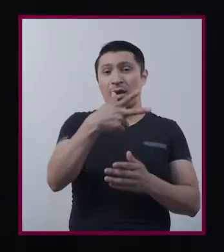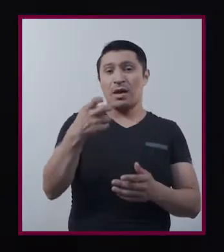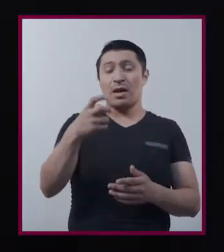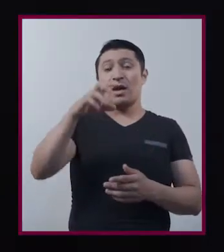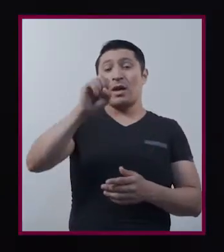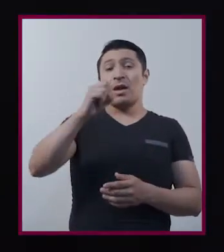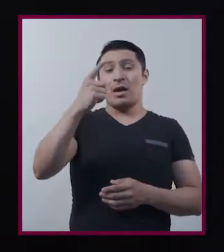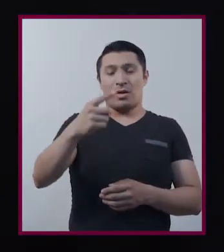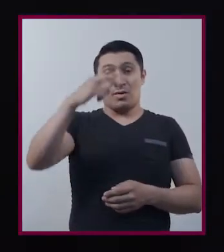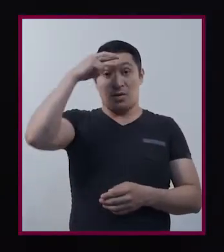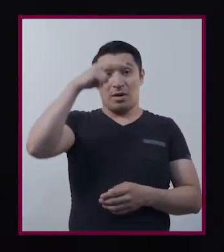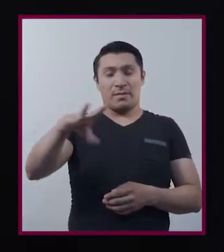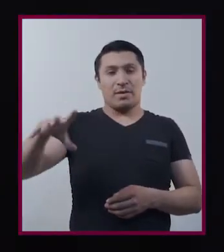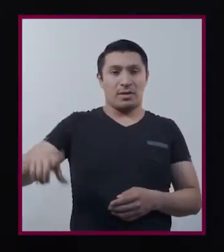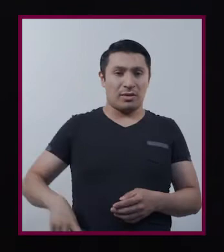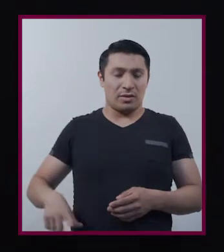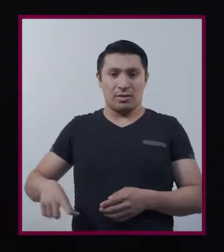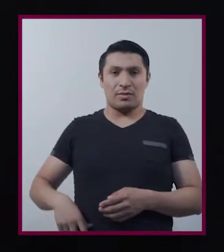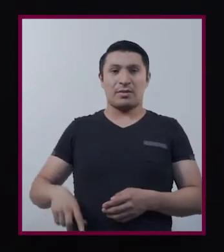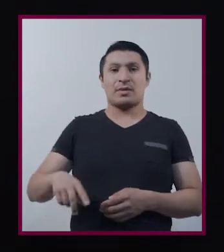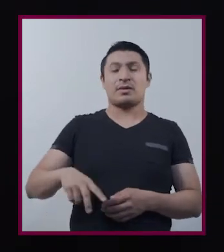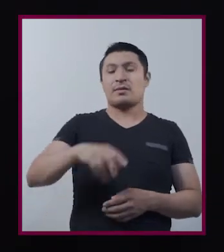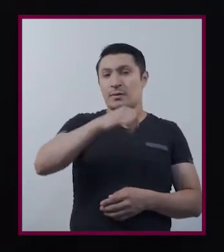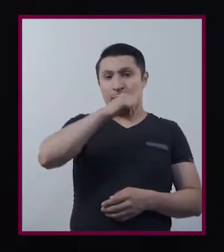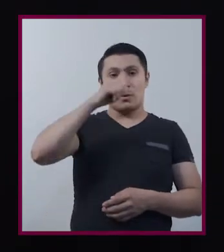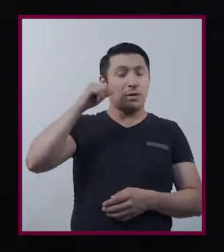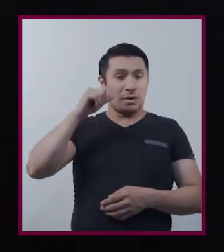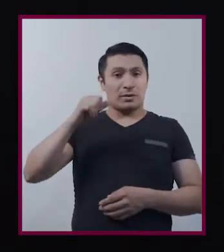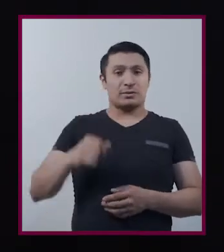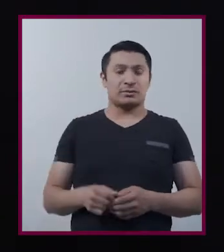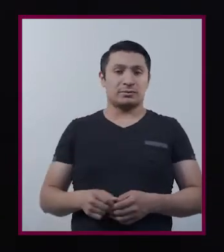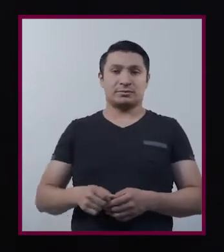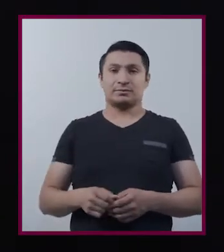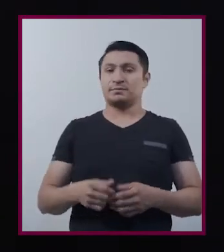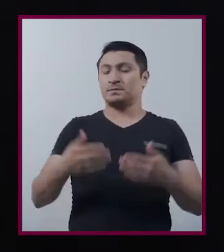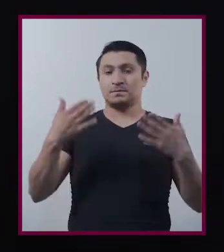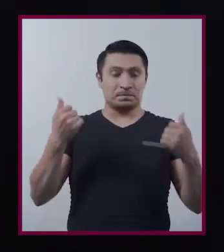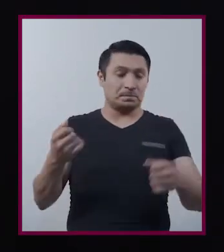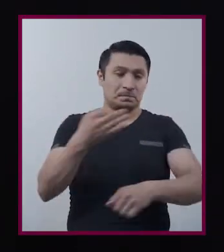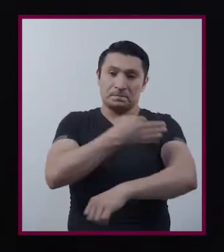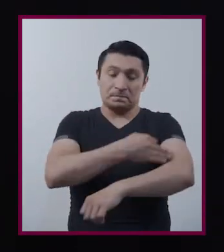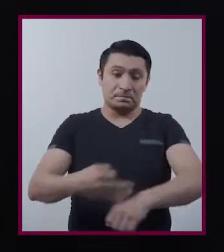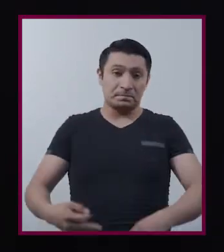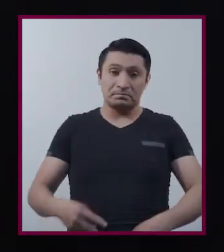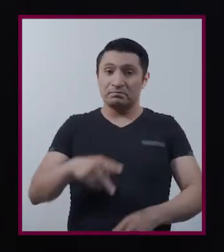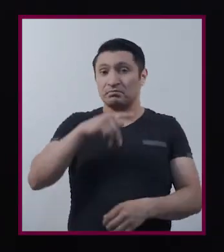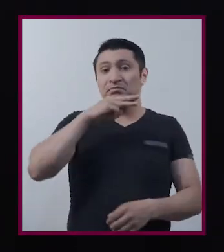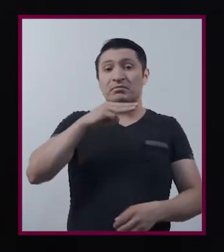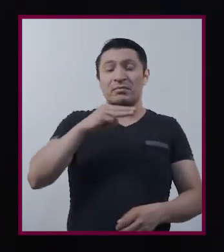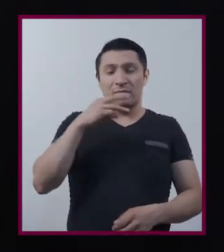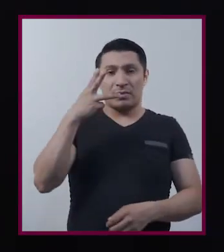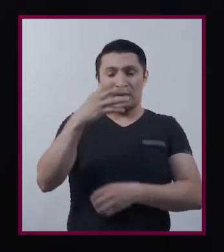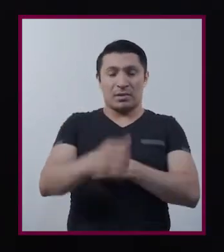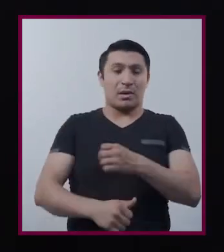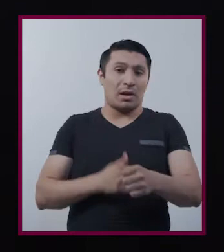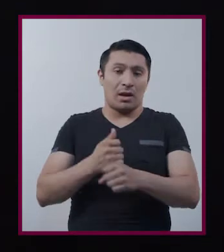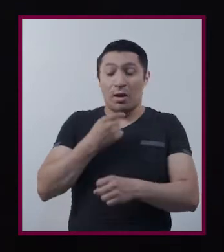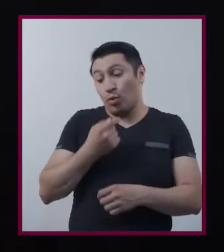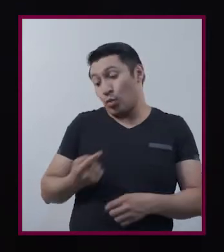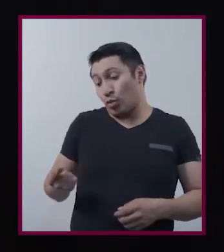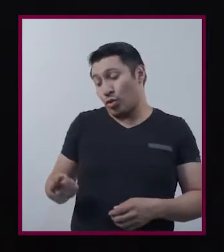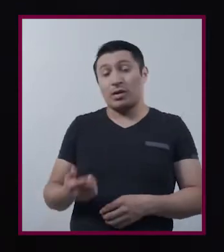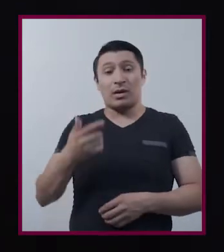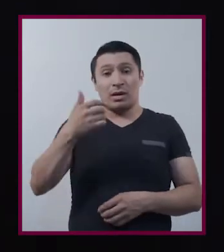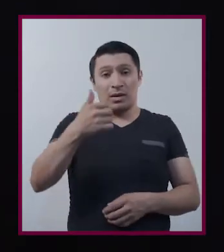En el año de 1861, México estaba gobernado por Benito Juárez, huérfano de padre y madre desde que